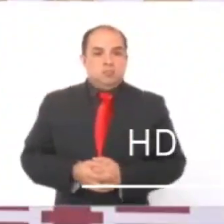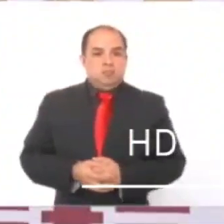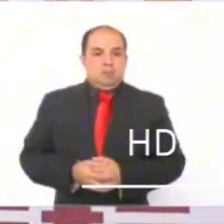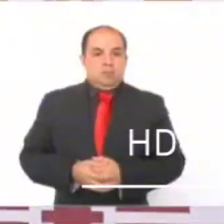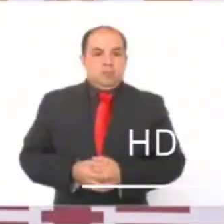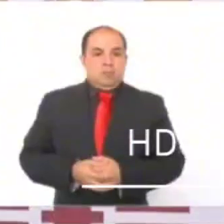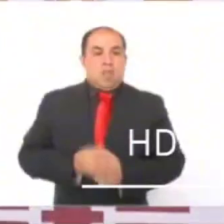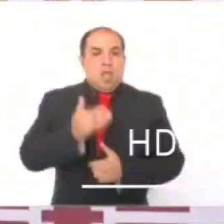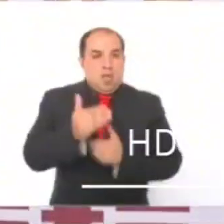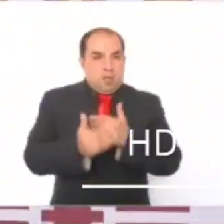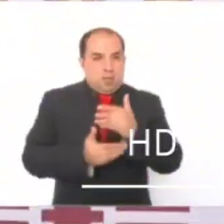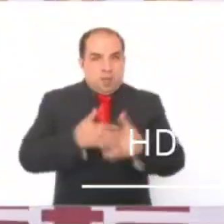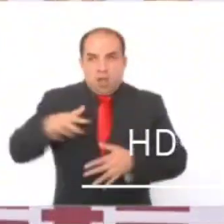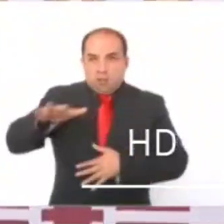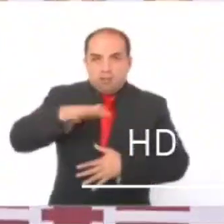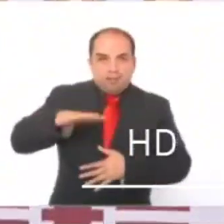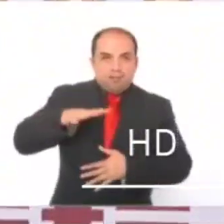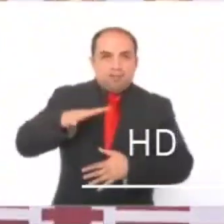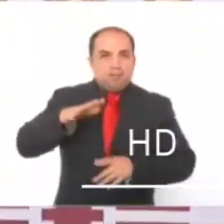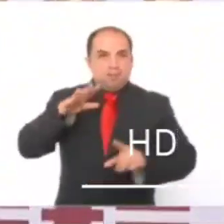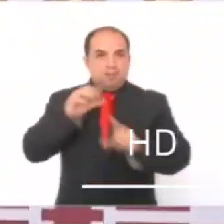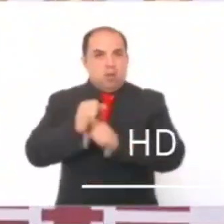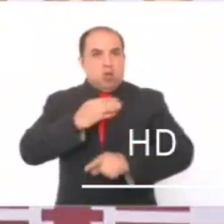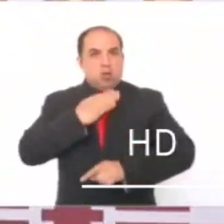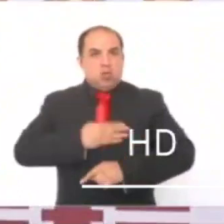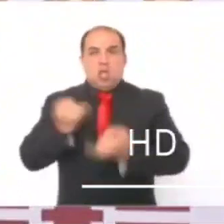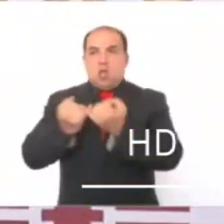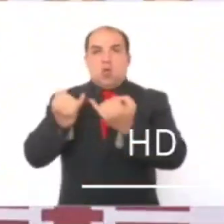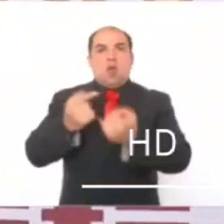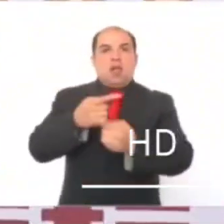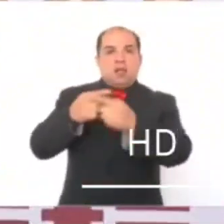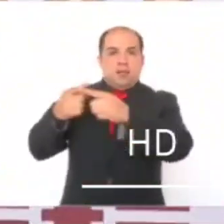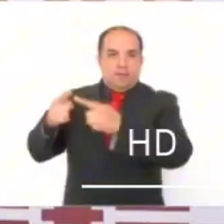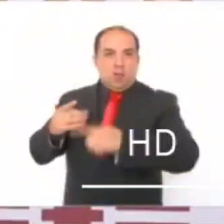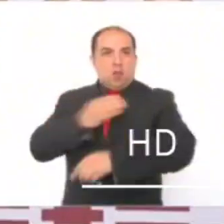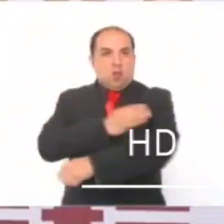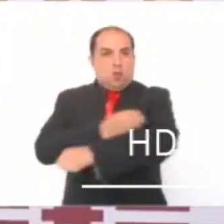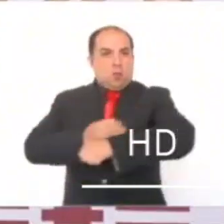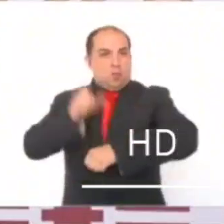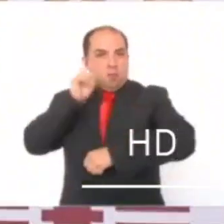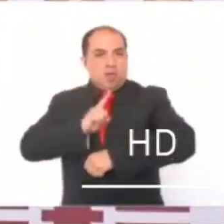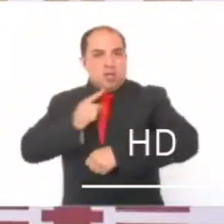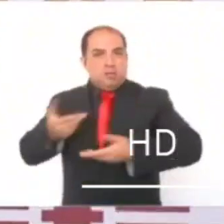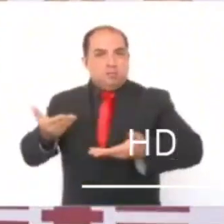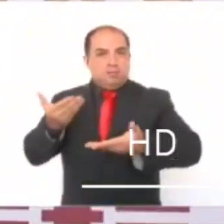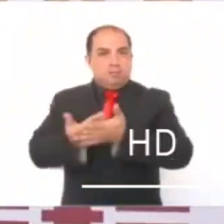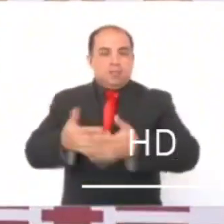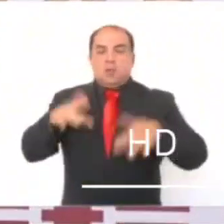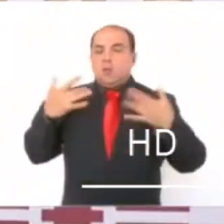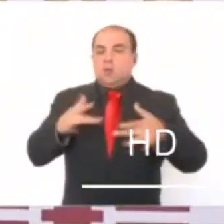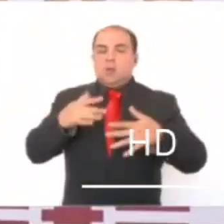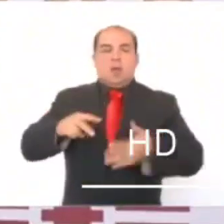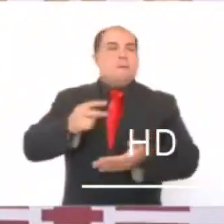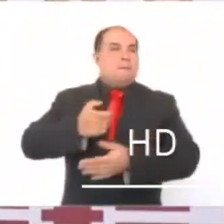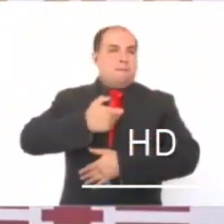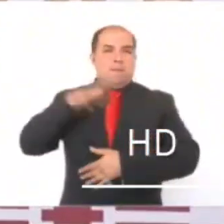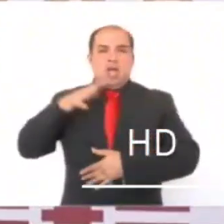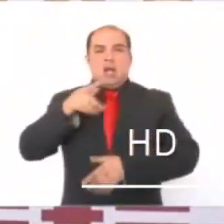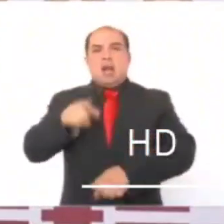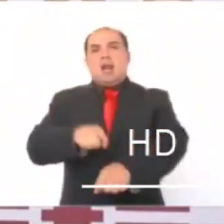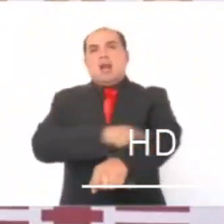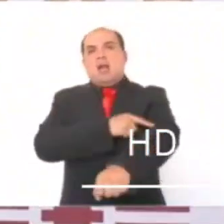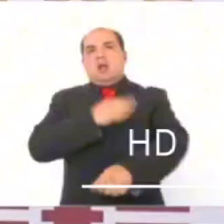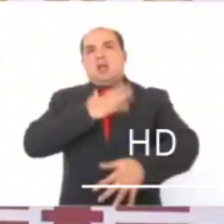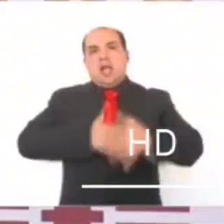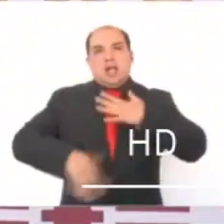Mi proceso de búsqueda de justicia, así como el de las compañeras presentes, ha sido muy doloroso, costoso, largo, cansado